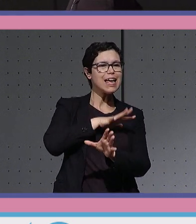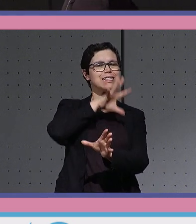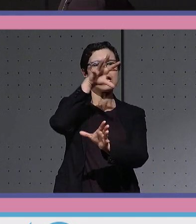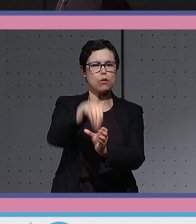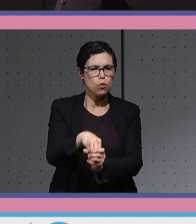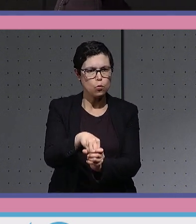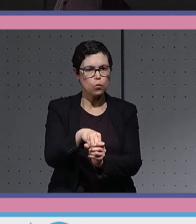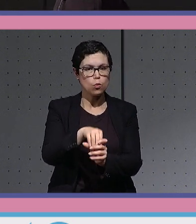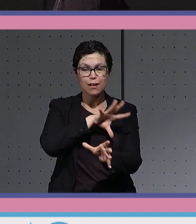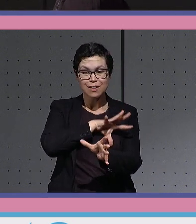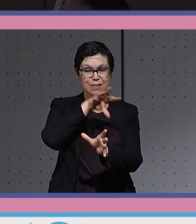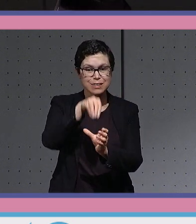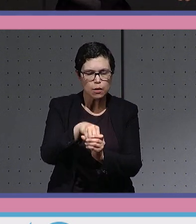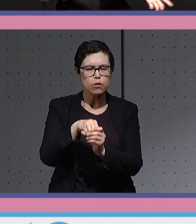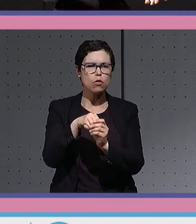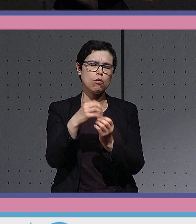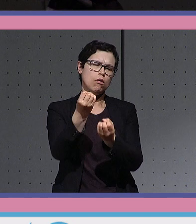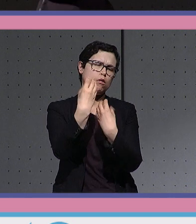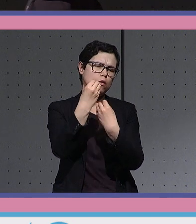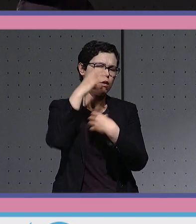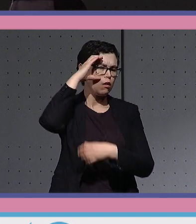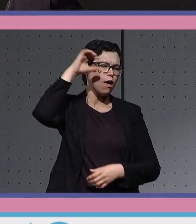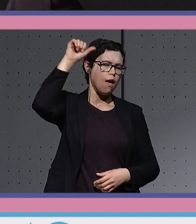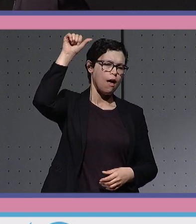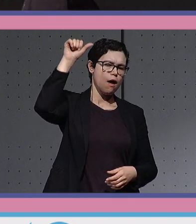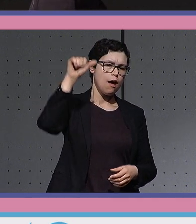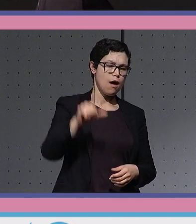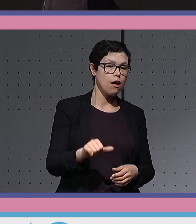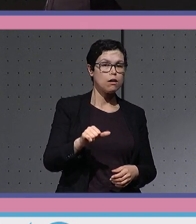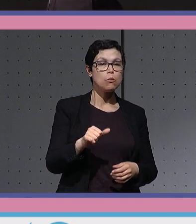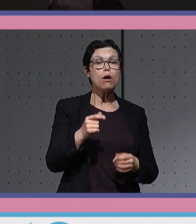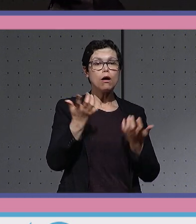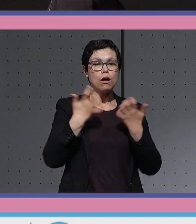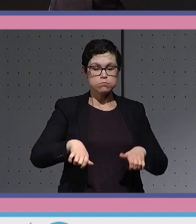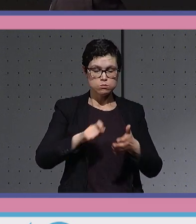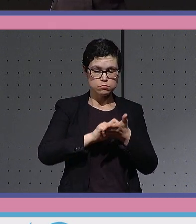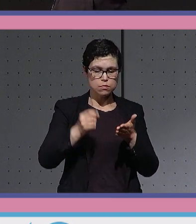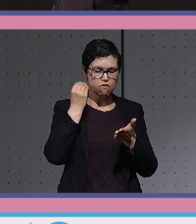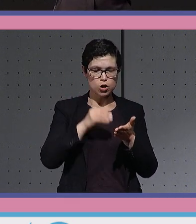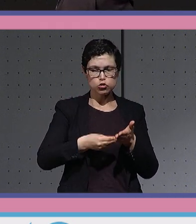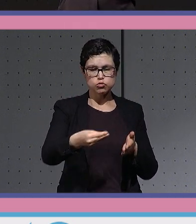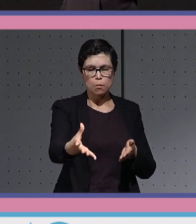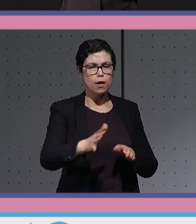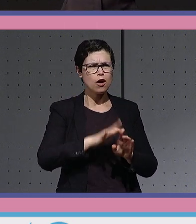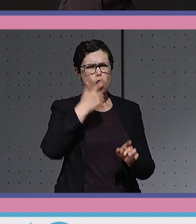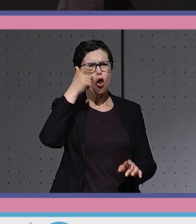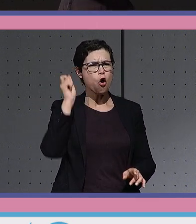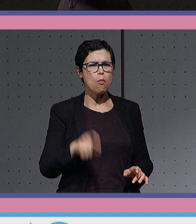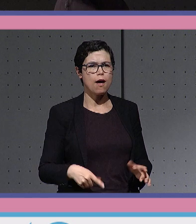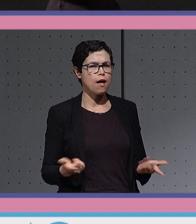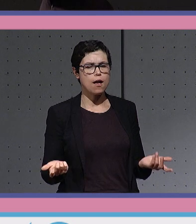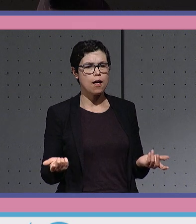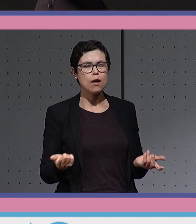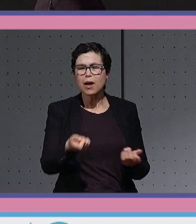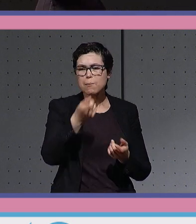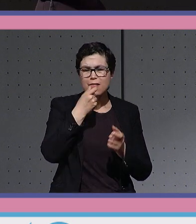primero que hace es modificar estas cosas, es que no me va a servir. No es ya que encima le estemos dando o no dando una medicación o